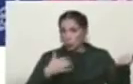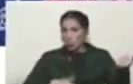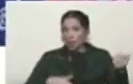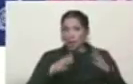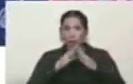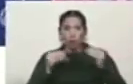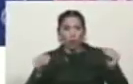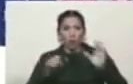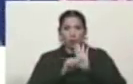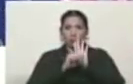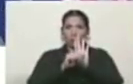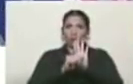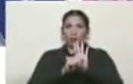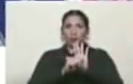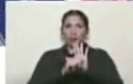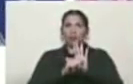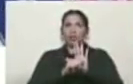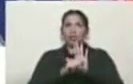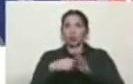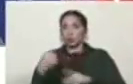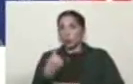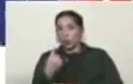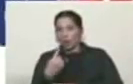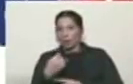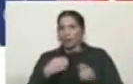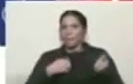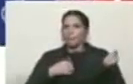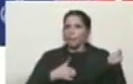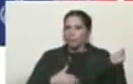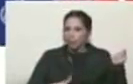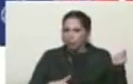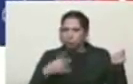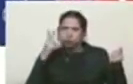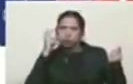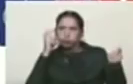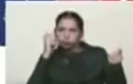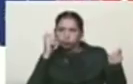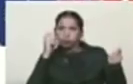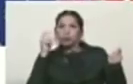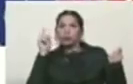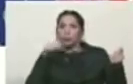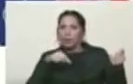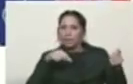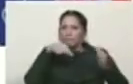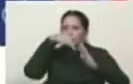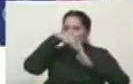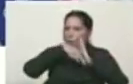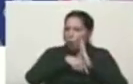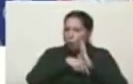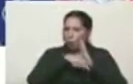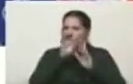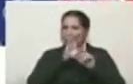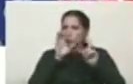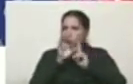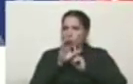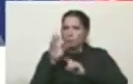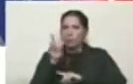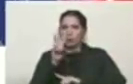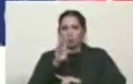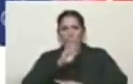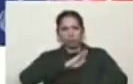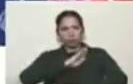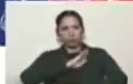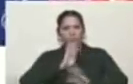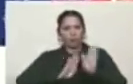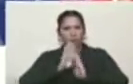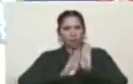este simboliza. No solamente sus acordes, el cambur pintón, sino la profunda raíz cultural venezolana que este ha permitido